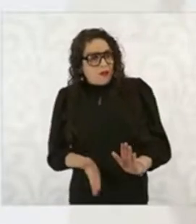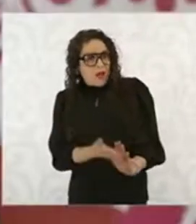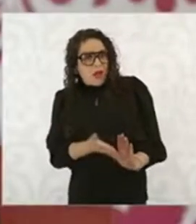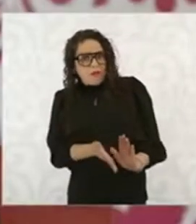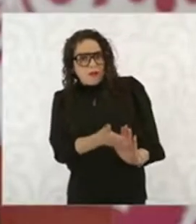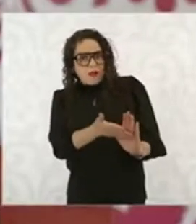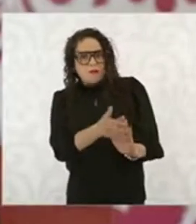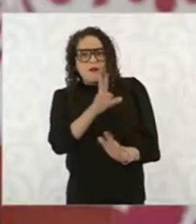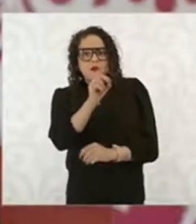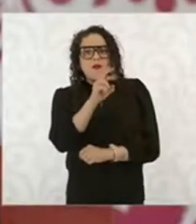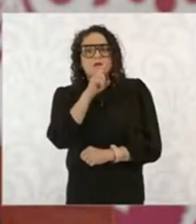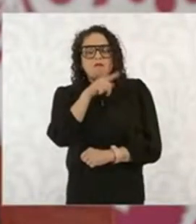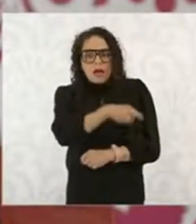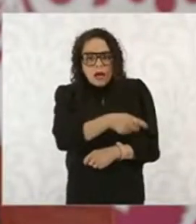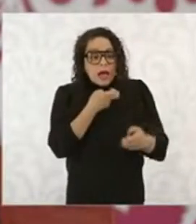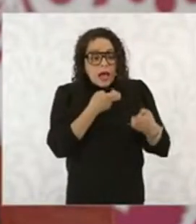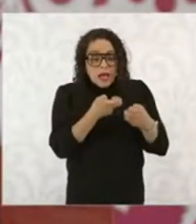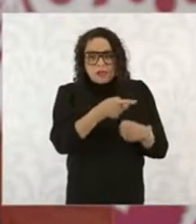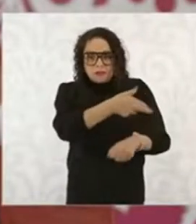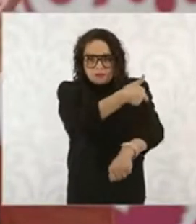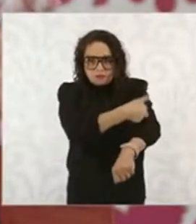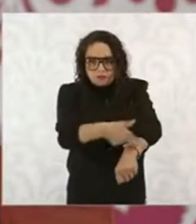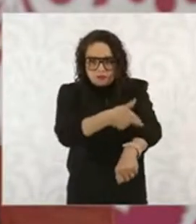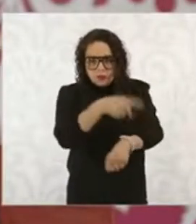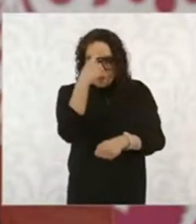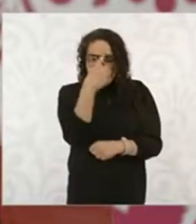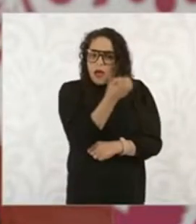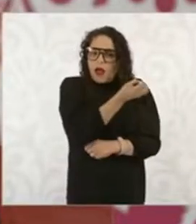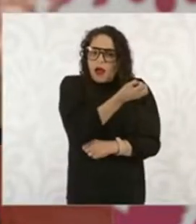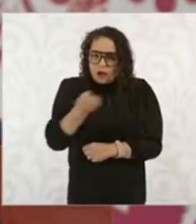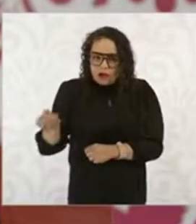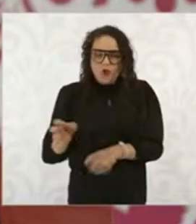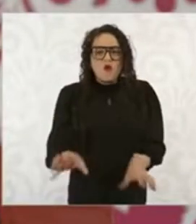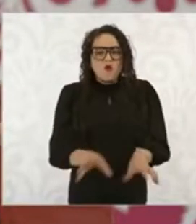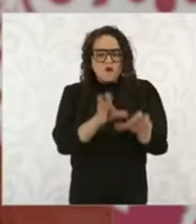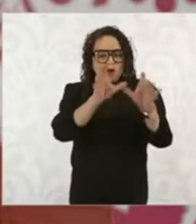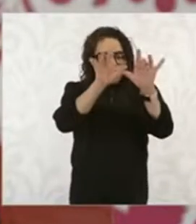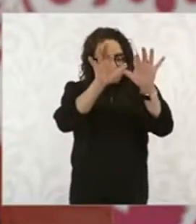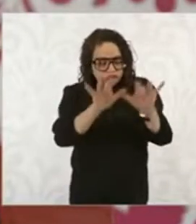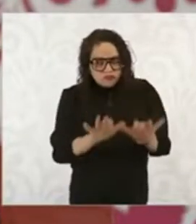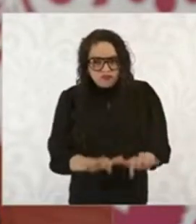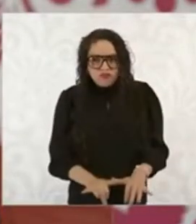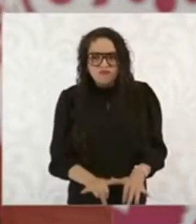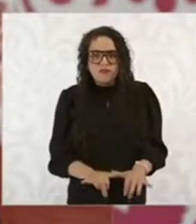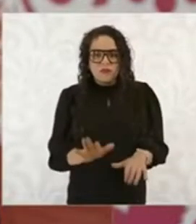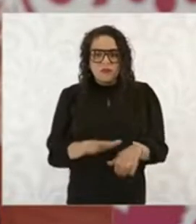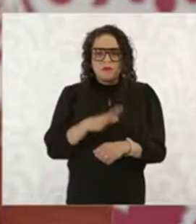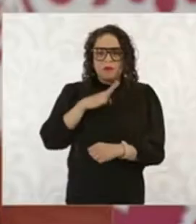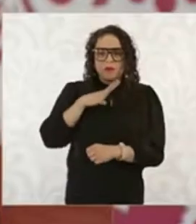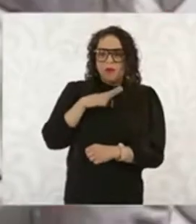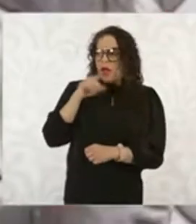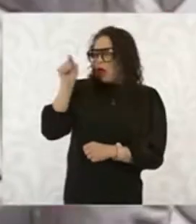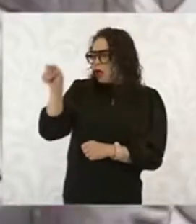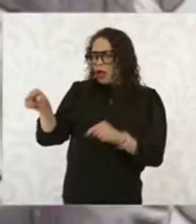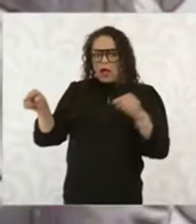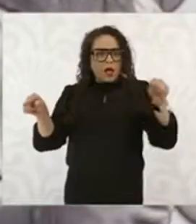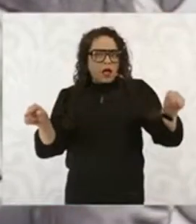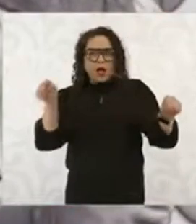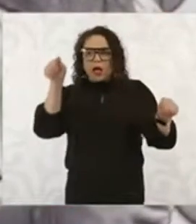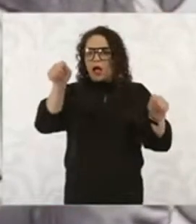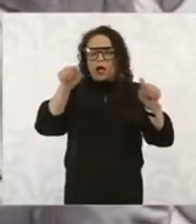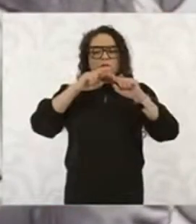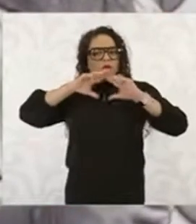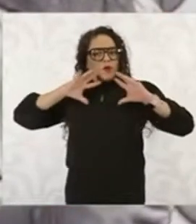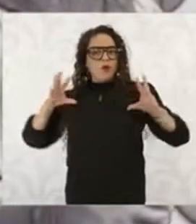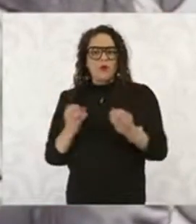los títulos de concesión. Eso significa bases de datos que estaban en uno y en otro lado. Recuerden